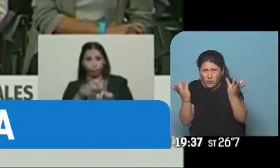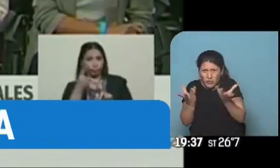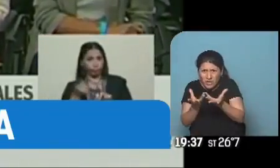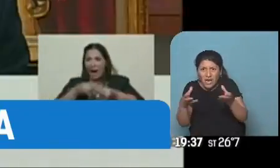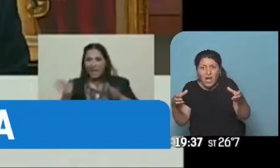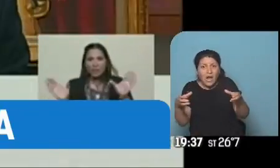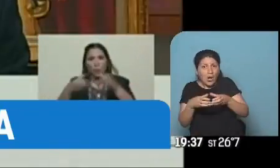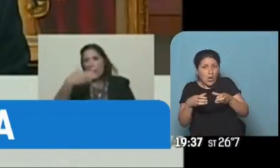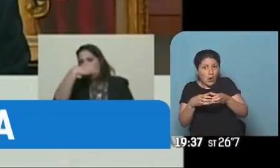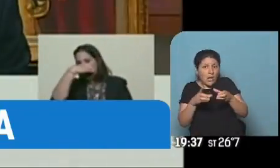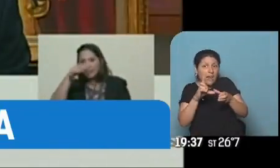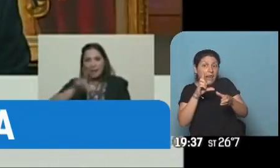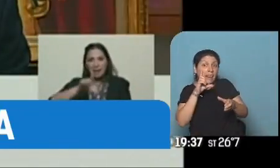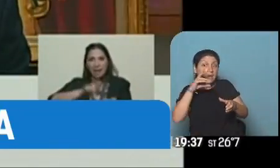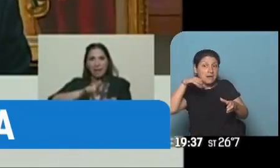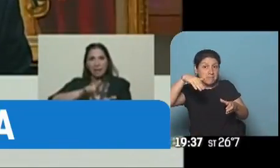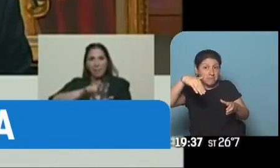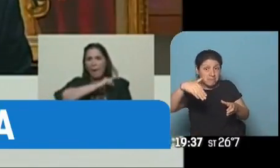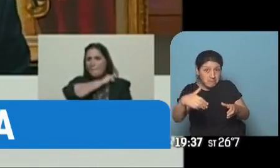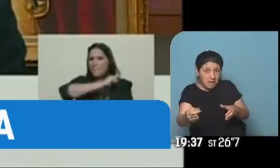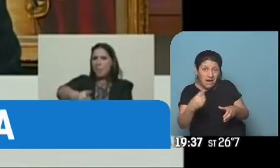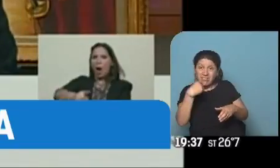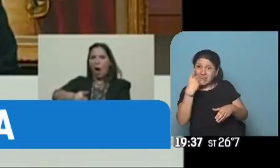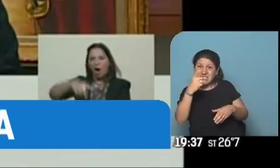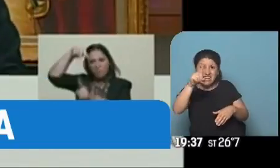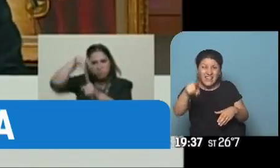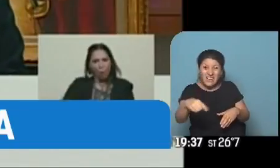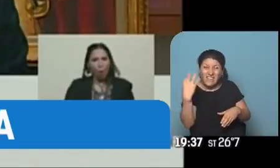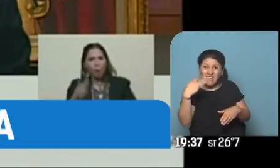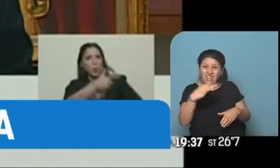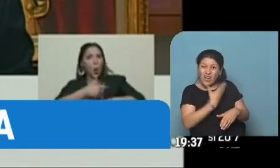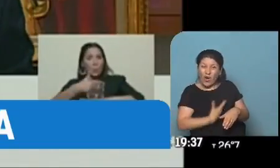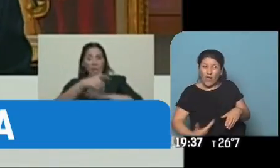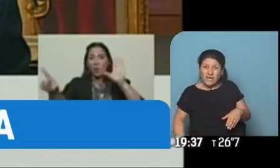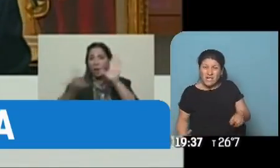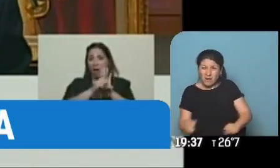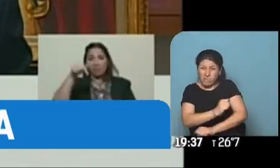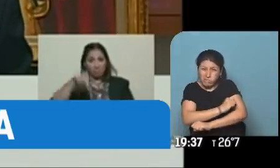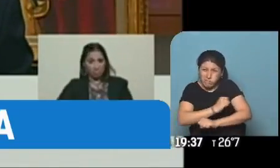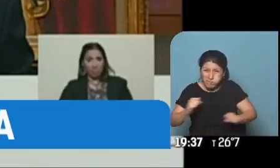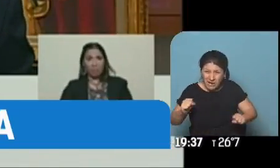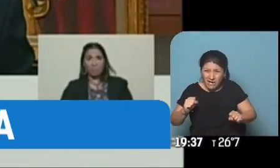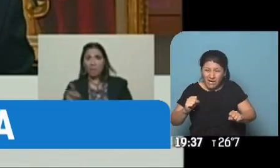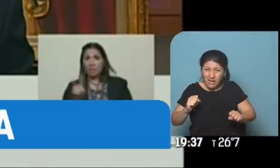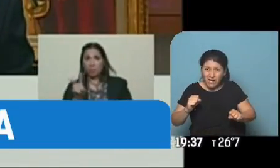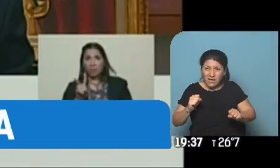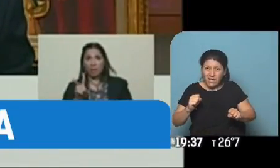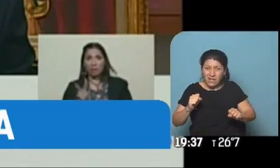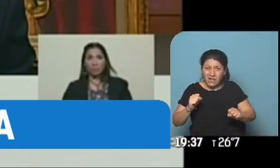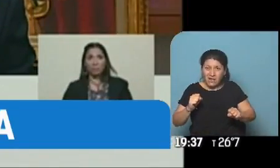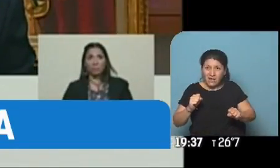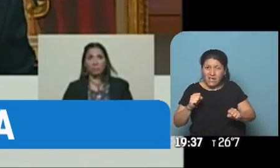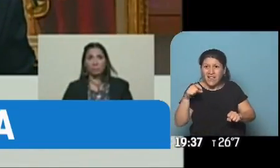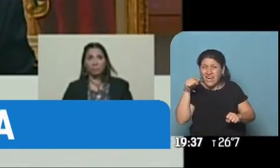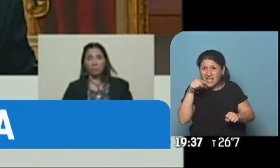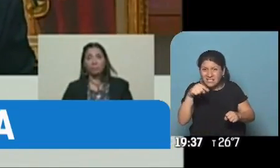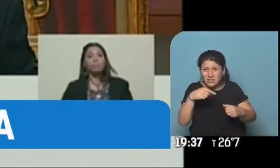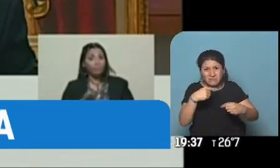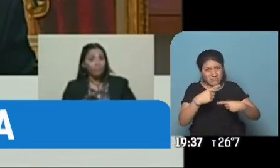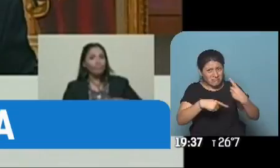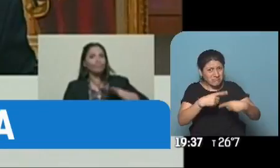de Lima de ordenar el derrocamiento del gobierno legítimo constitucional de Venezuela está en marcha.